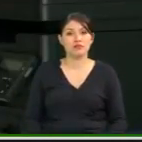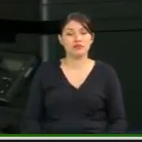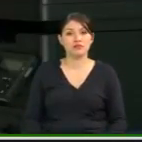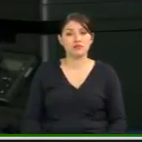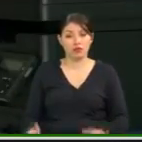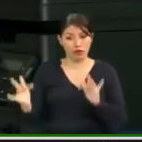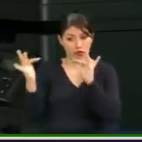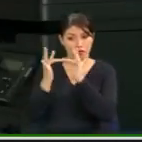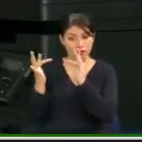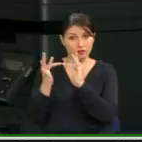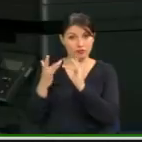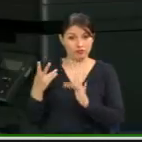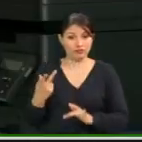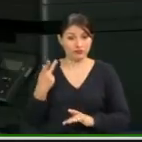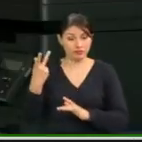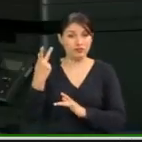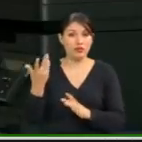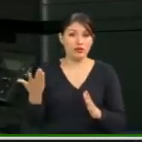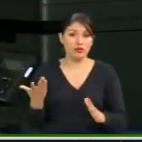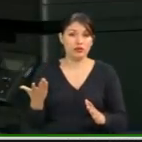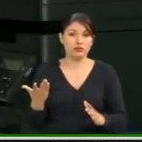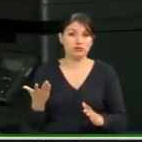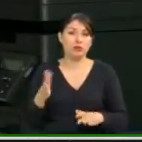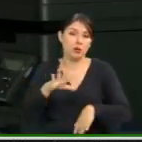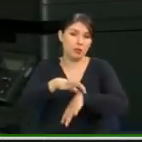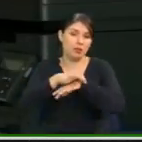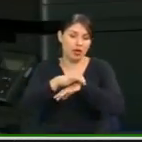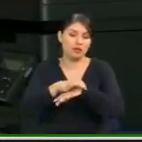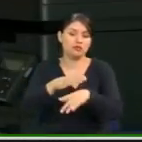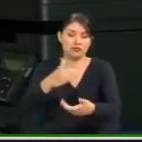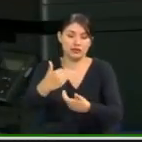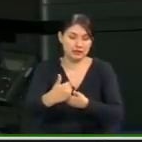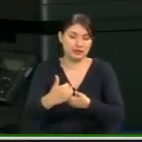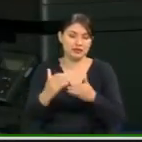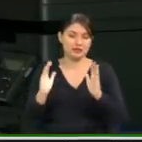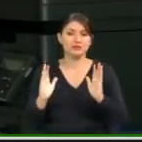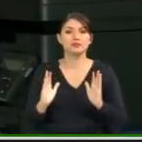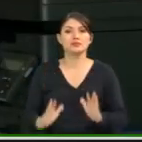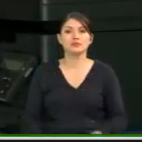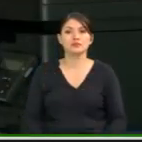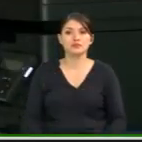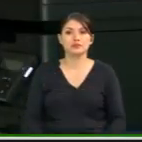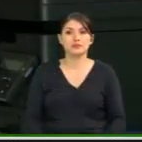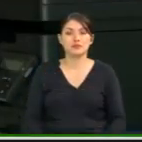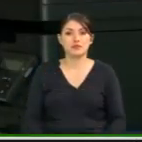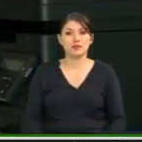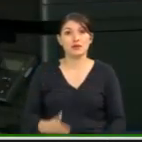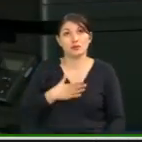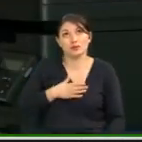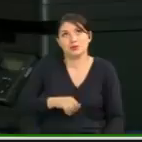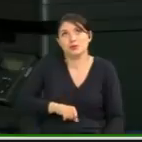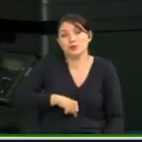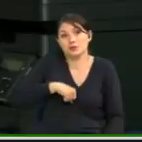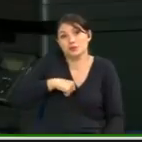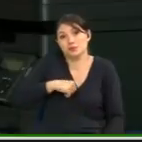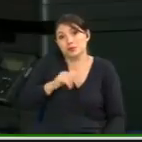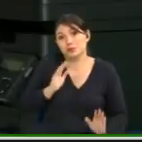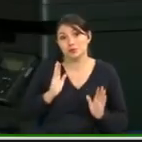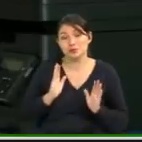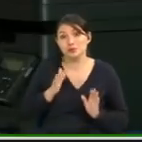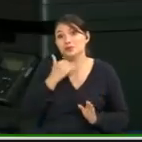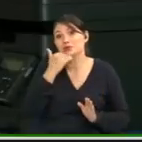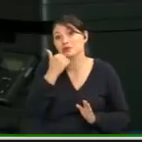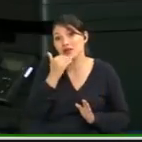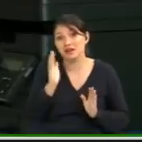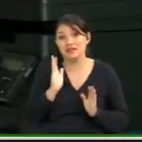el contacto que tuvimos allá fue médico-paciente, ¿sí me entiende? Entonces sería para mí un orgullo y no